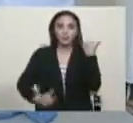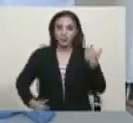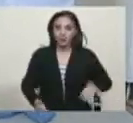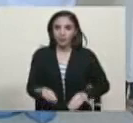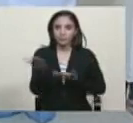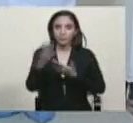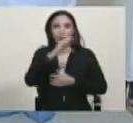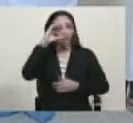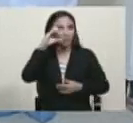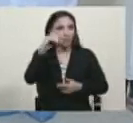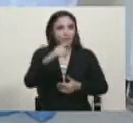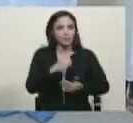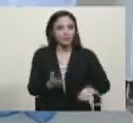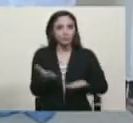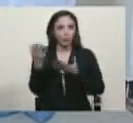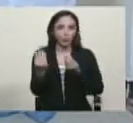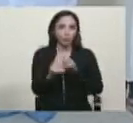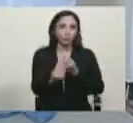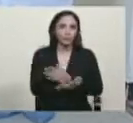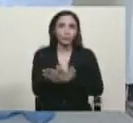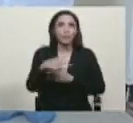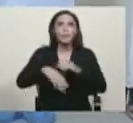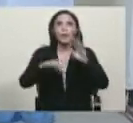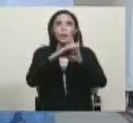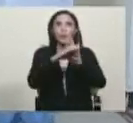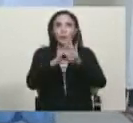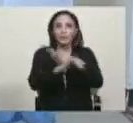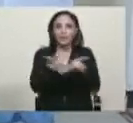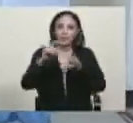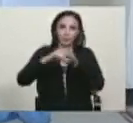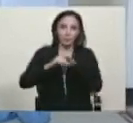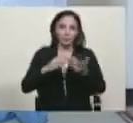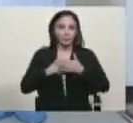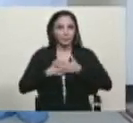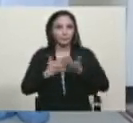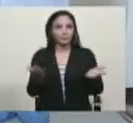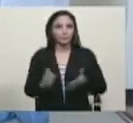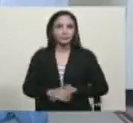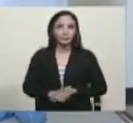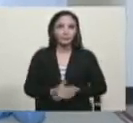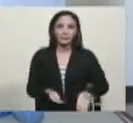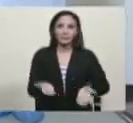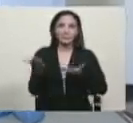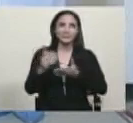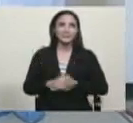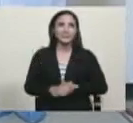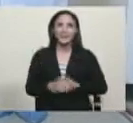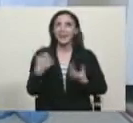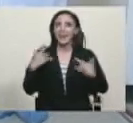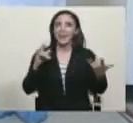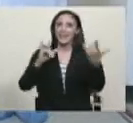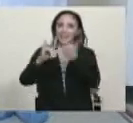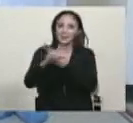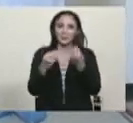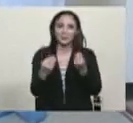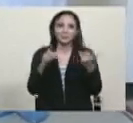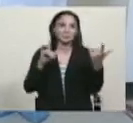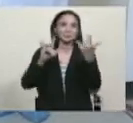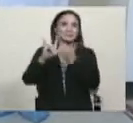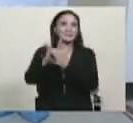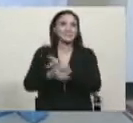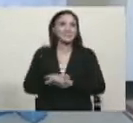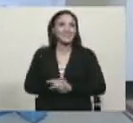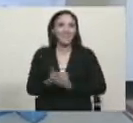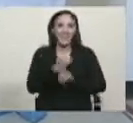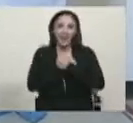Cieloína Rodríguez Gómez, la primera combatiente, Silita Flores, Silita del Zulia, la quieren mucho, ahorita venía ahí la gente dándole